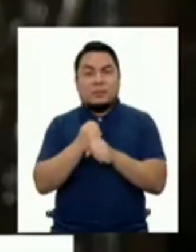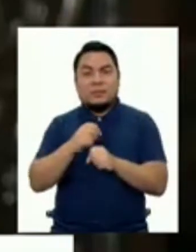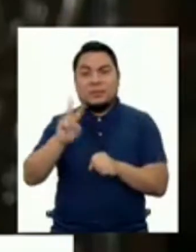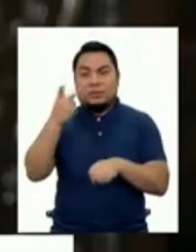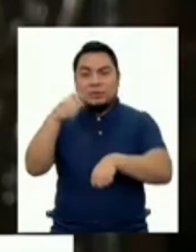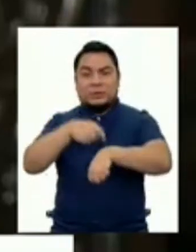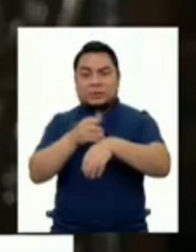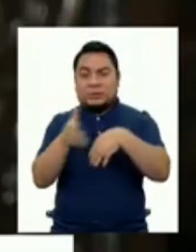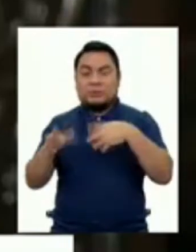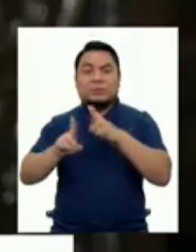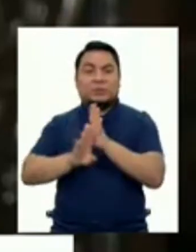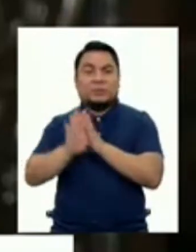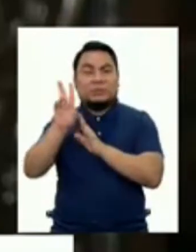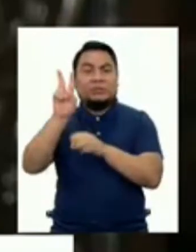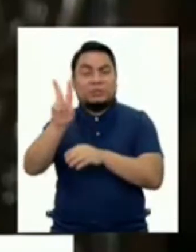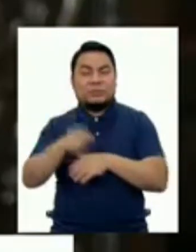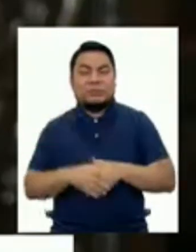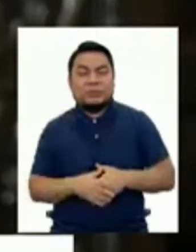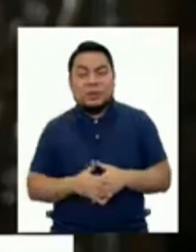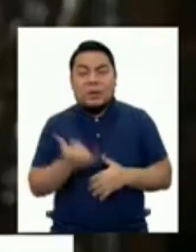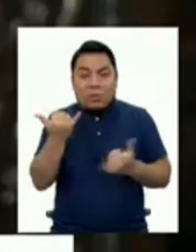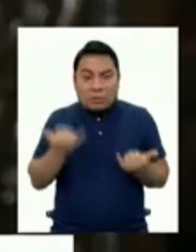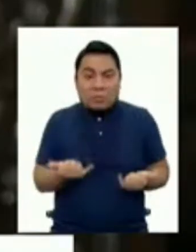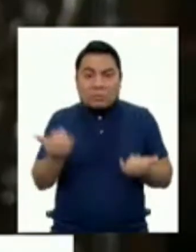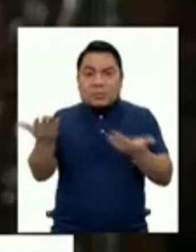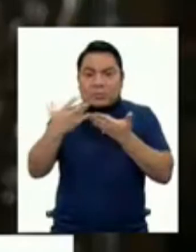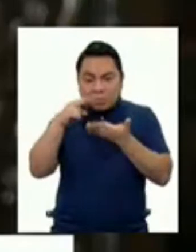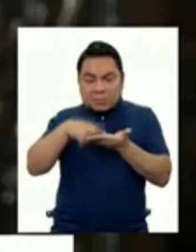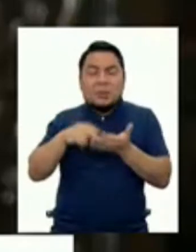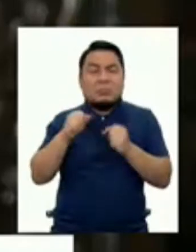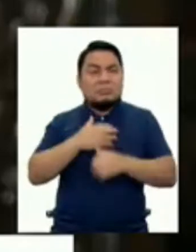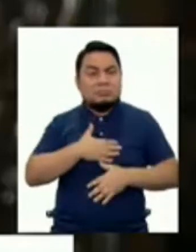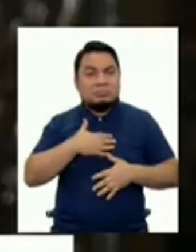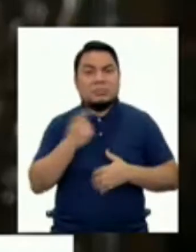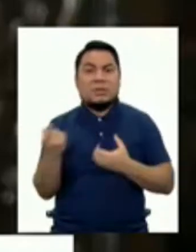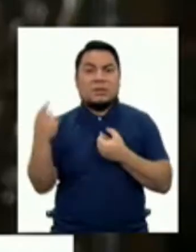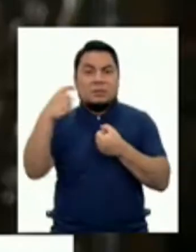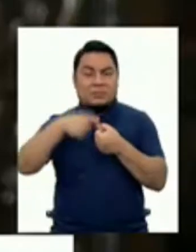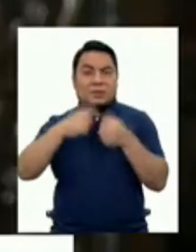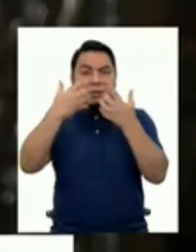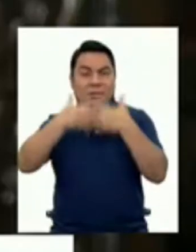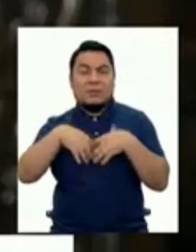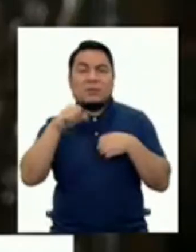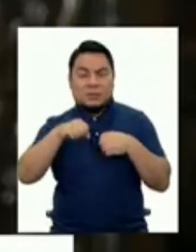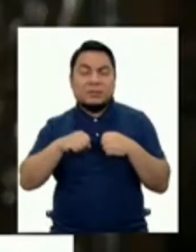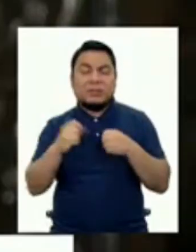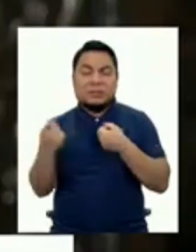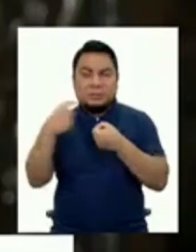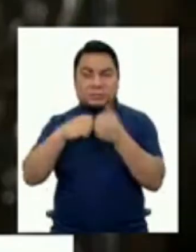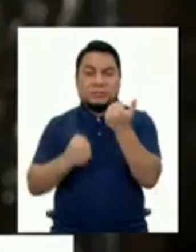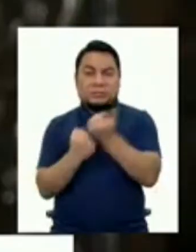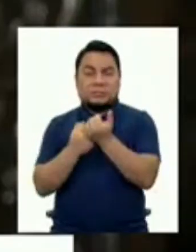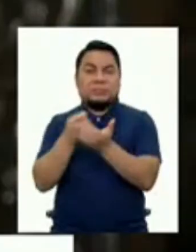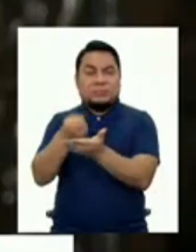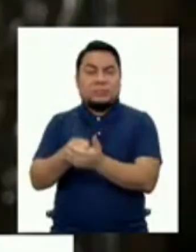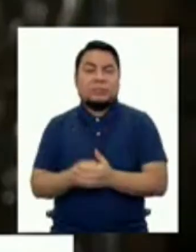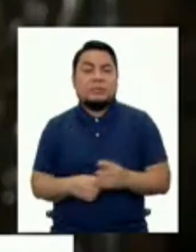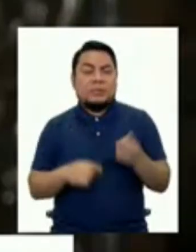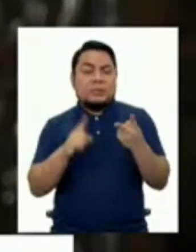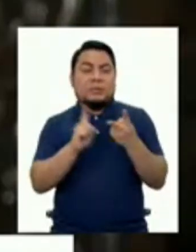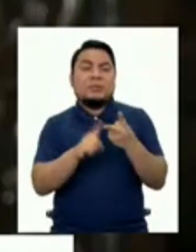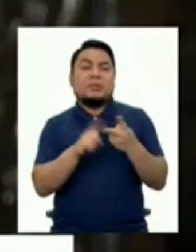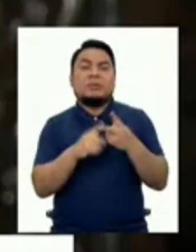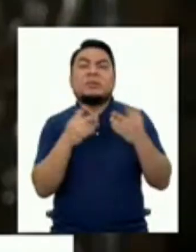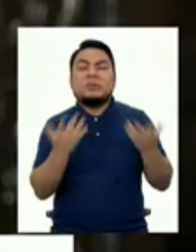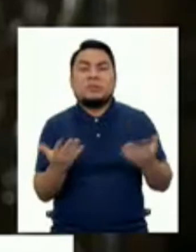2. De hecho, los resultados del día de hoy son bastante alentadores sobre la participación de las microfinancieras. Y la segunda línea de trabajo tiene